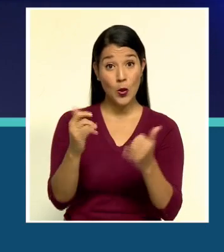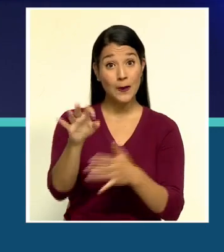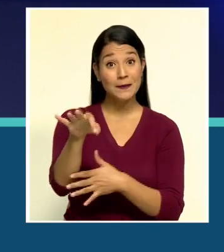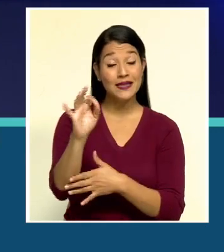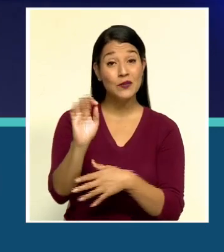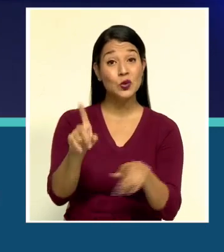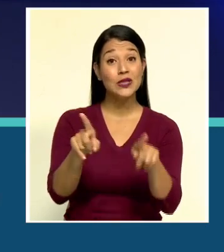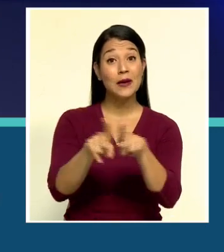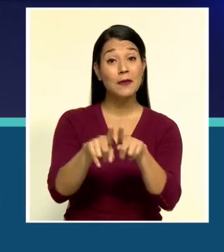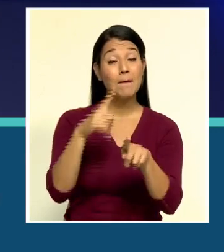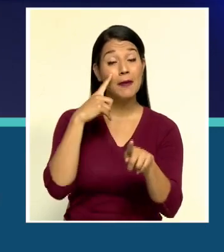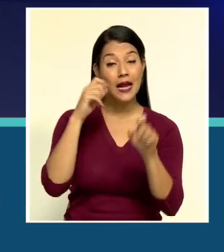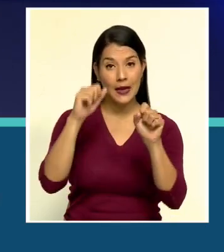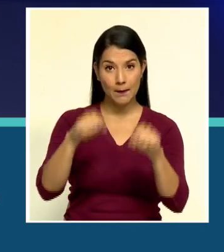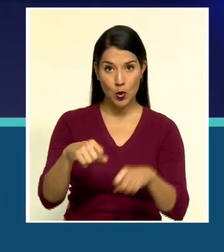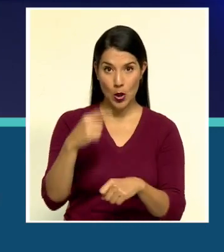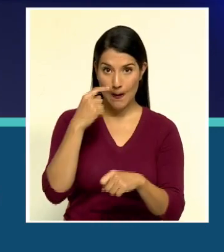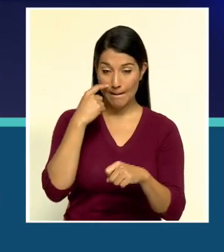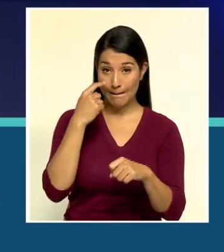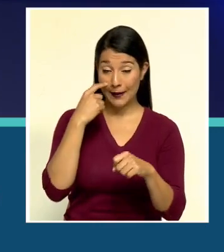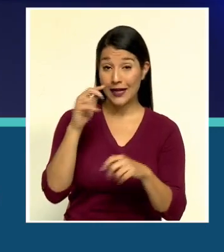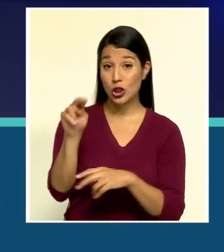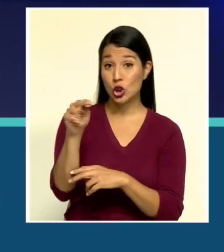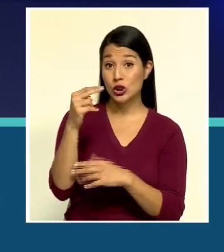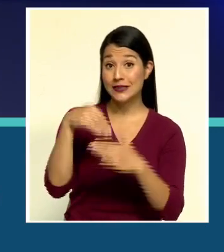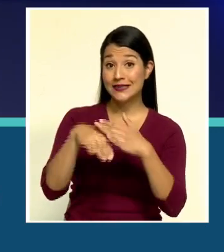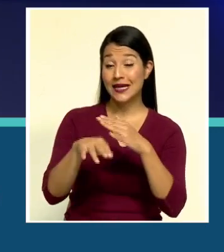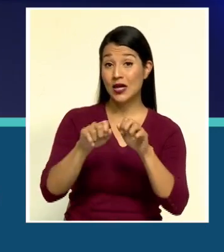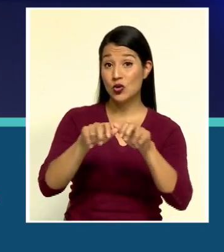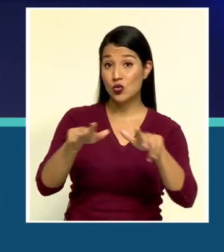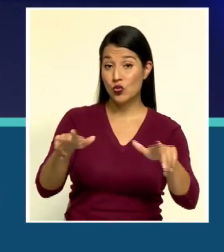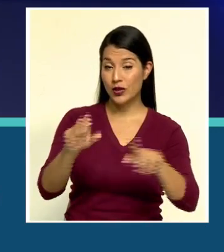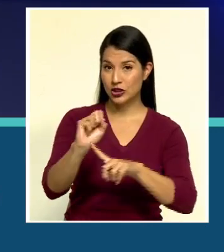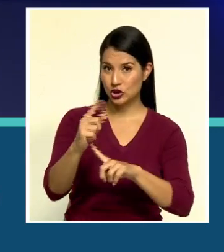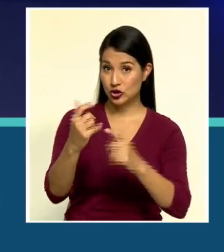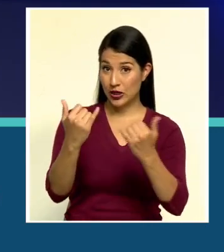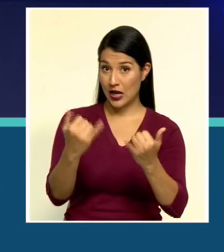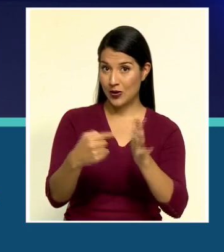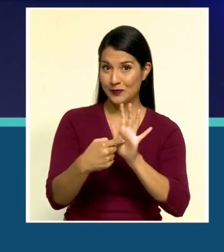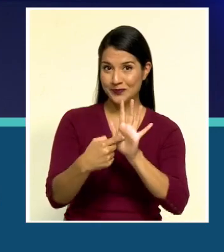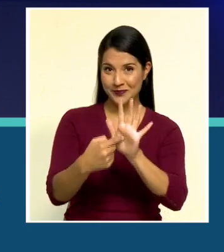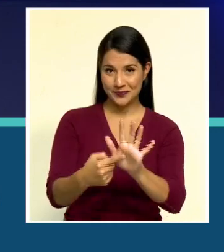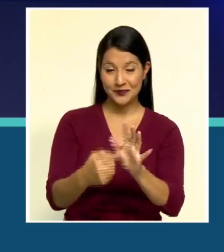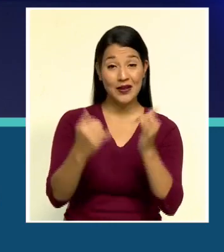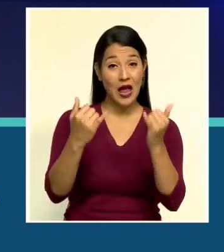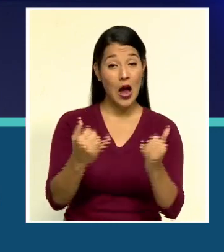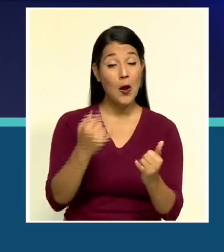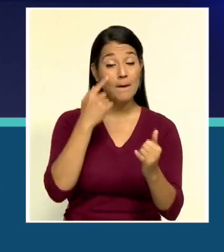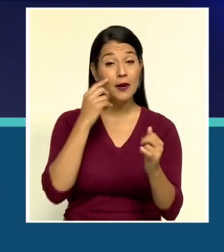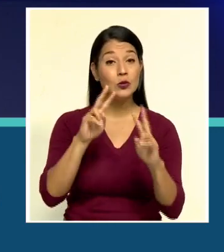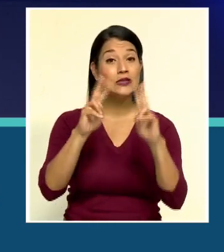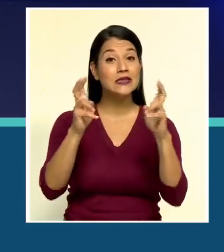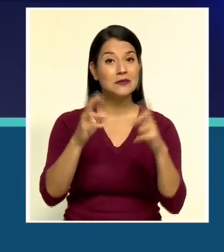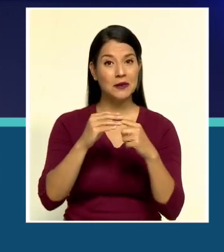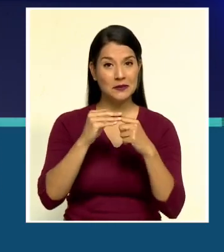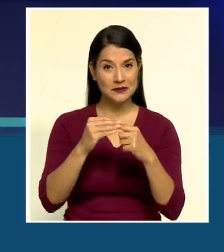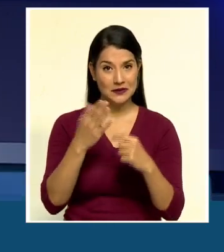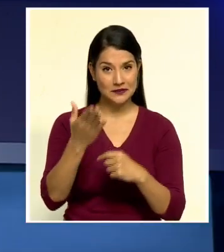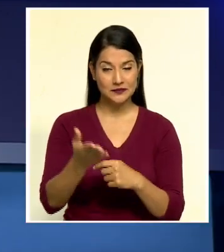pueda seguir en nuestros contenidos en las diferentes redes sociales que ya salen en pantalla. Vamos de inmediato con nuestros titulares.